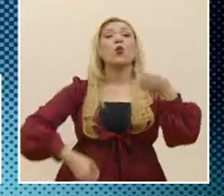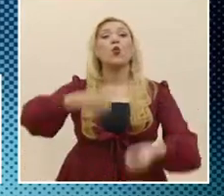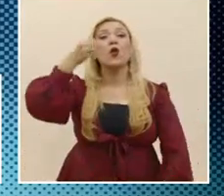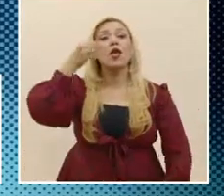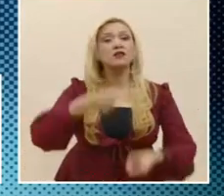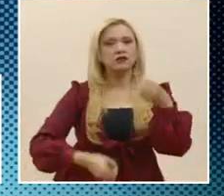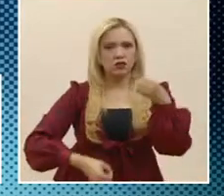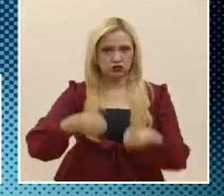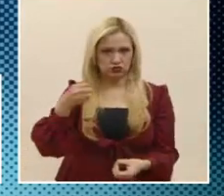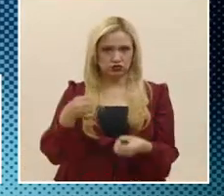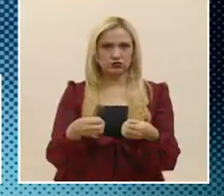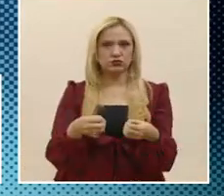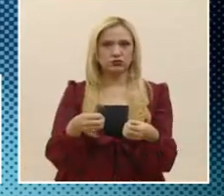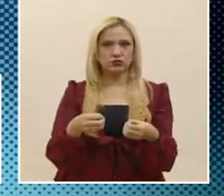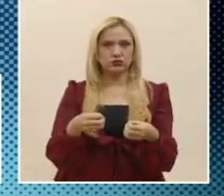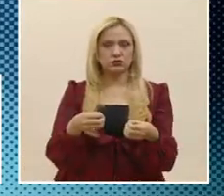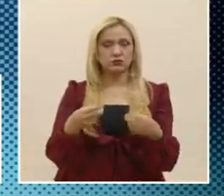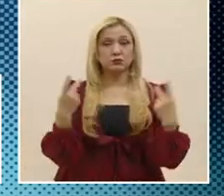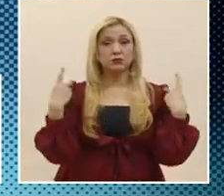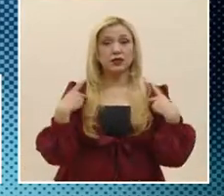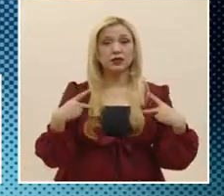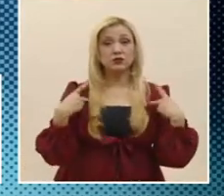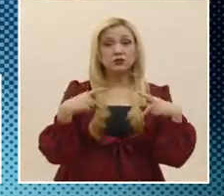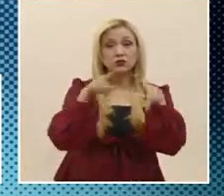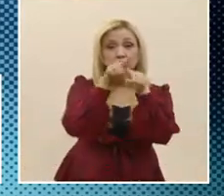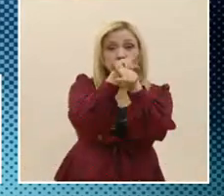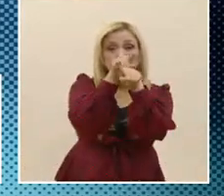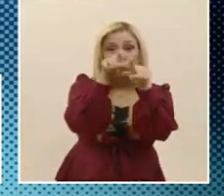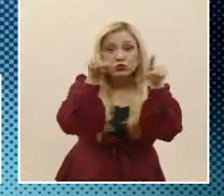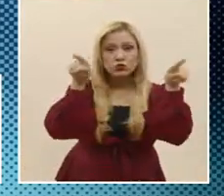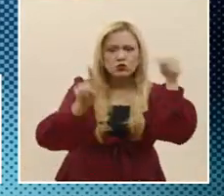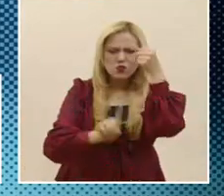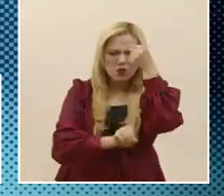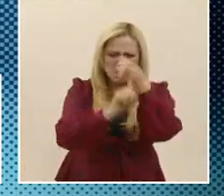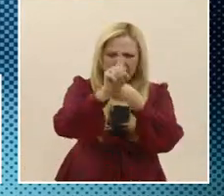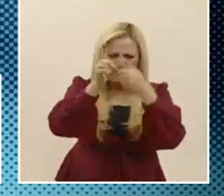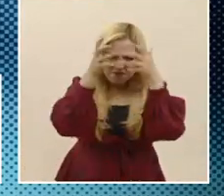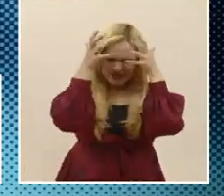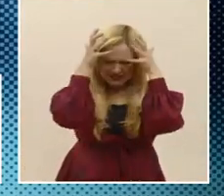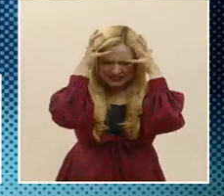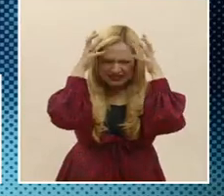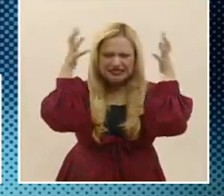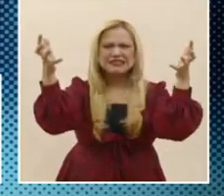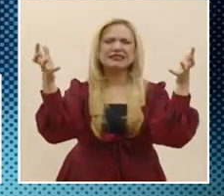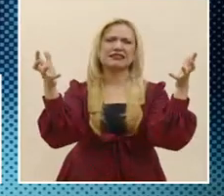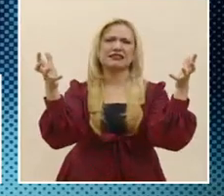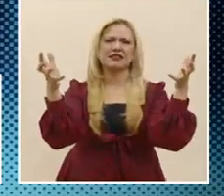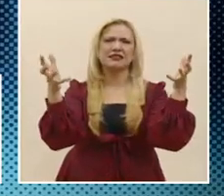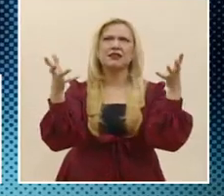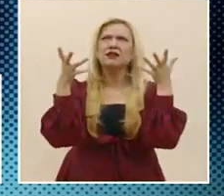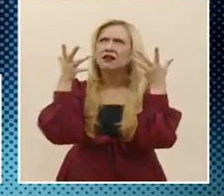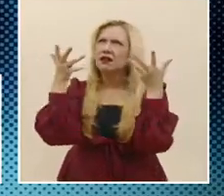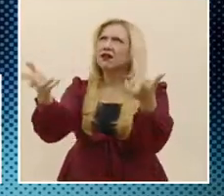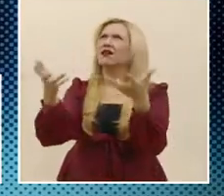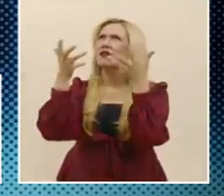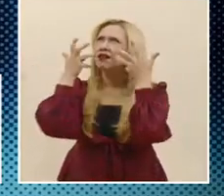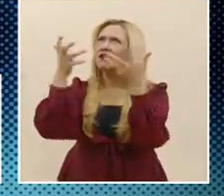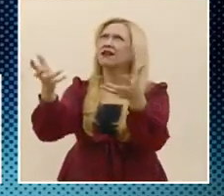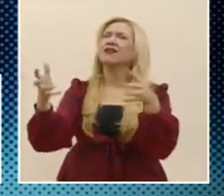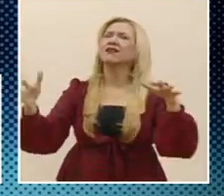ven es la sociedad emproblemada, la sociedad anhelando un